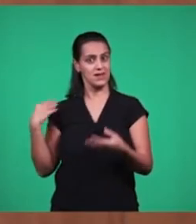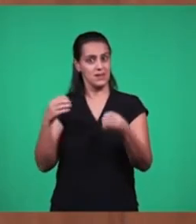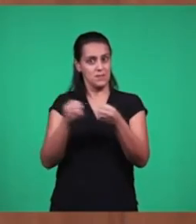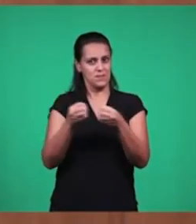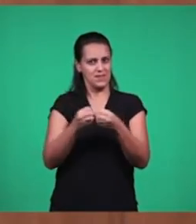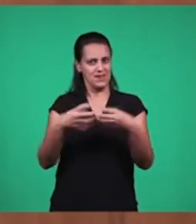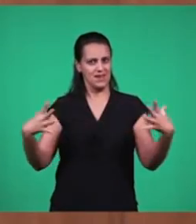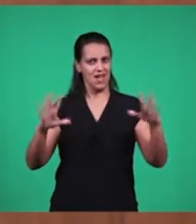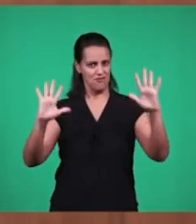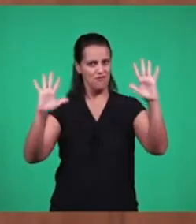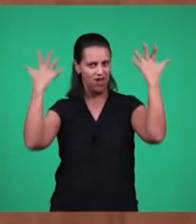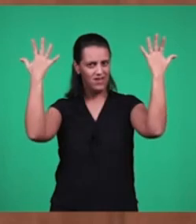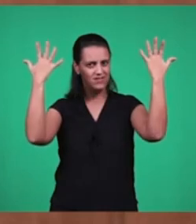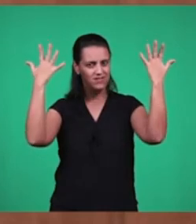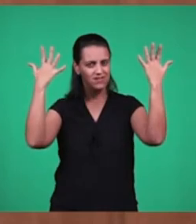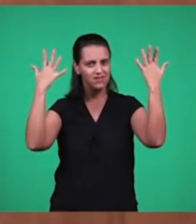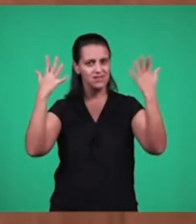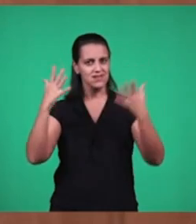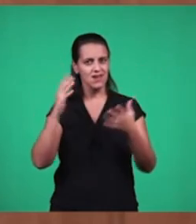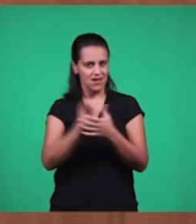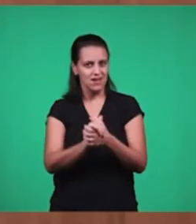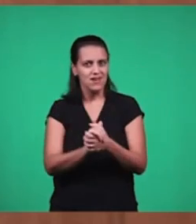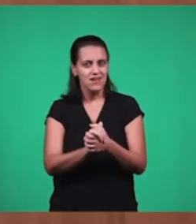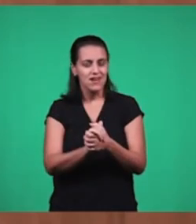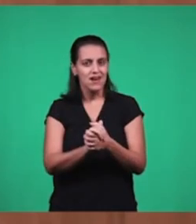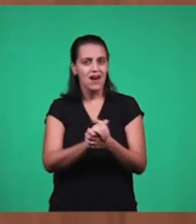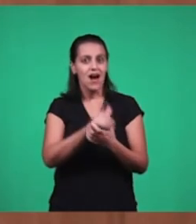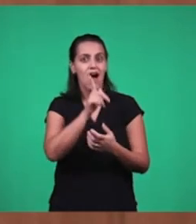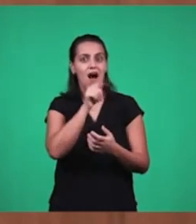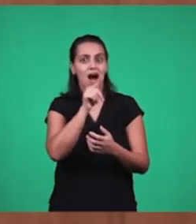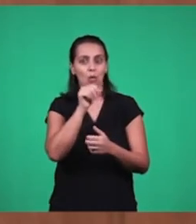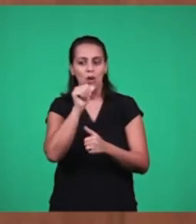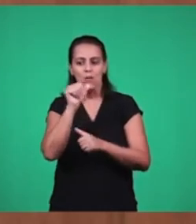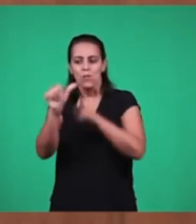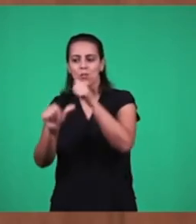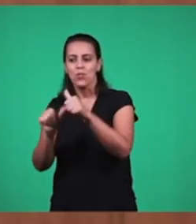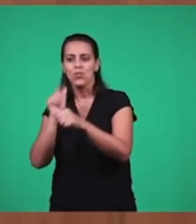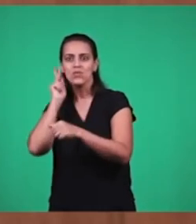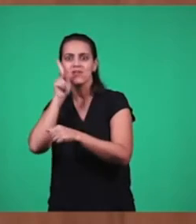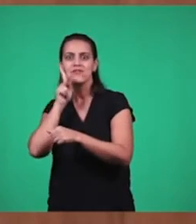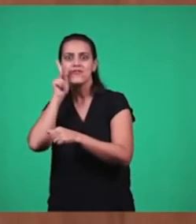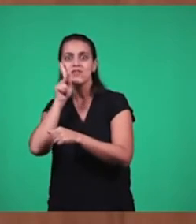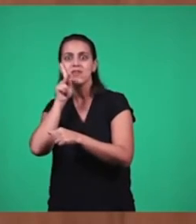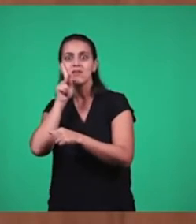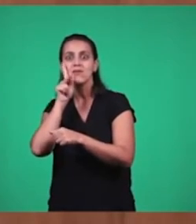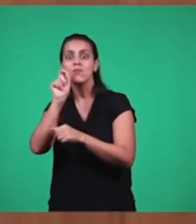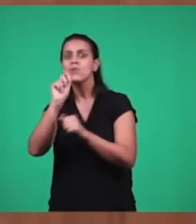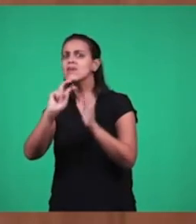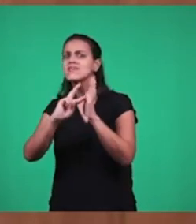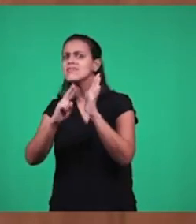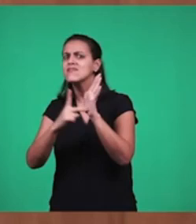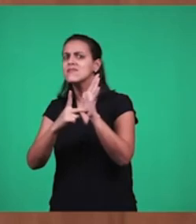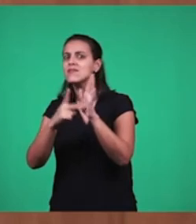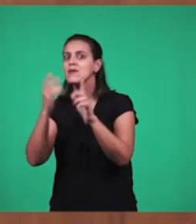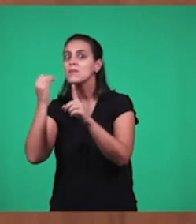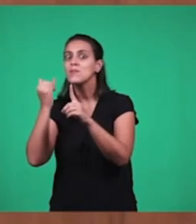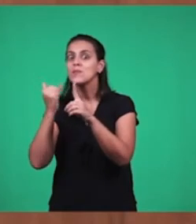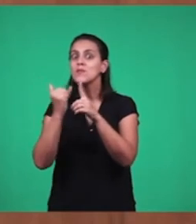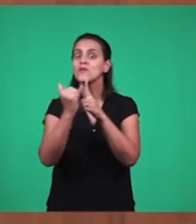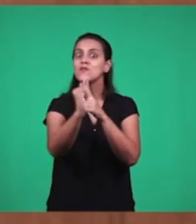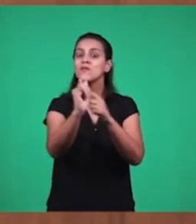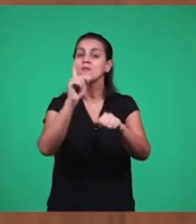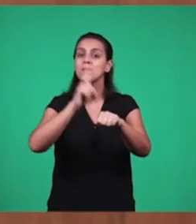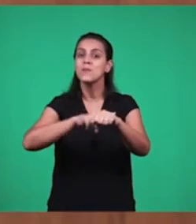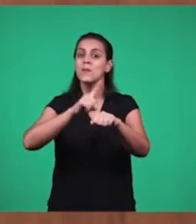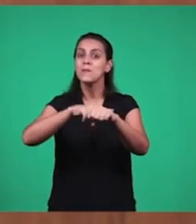milagro en las bodas de Caná, donde el agua se transformó en vino, apunta proféticamente para